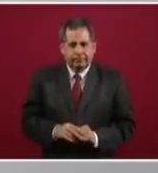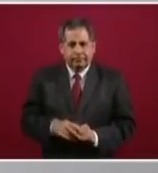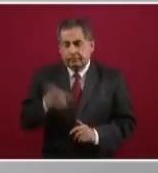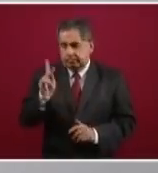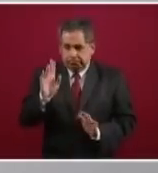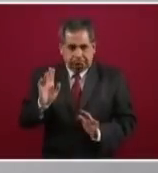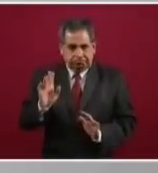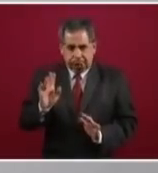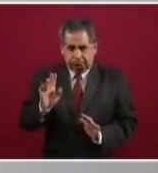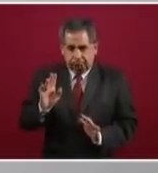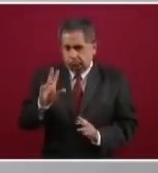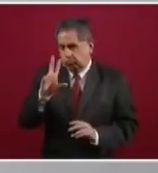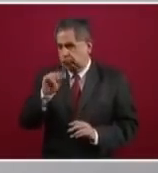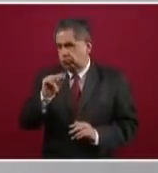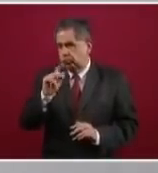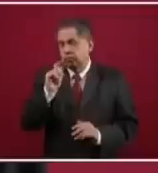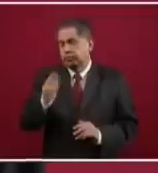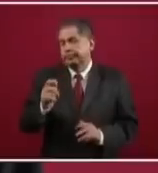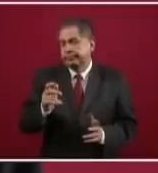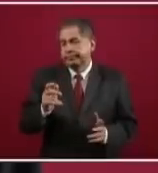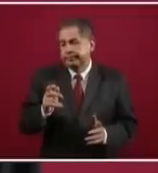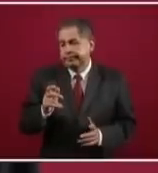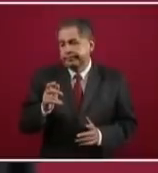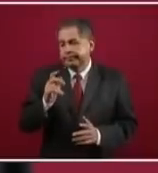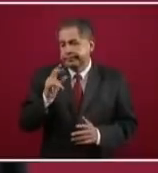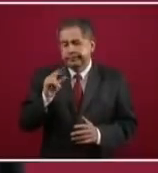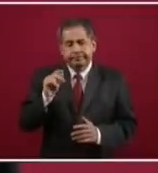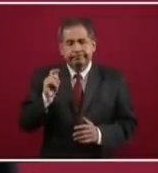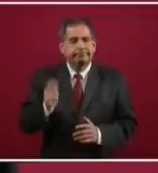Pero no se trata